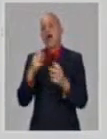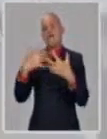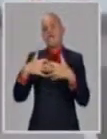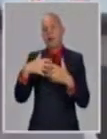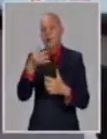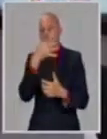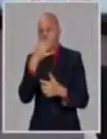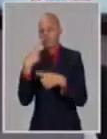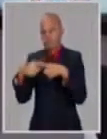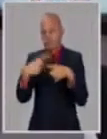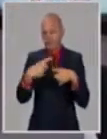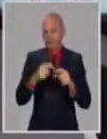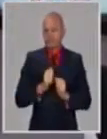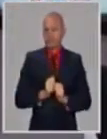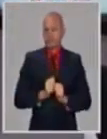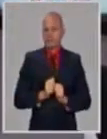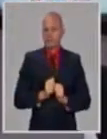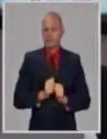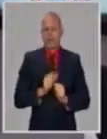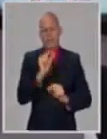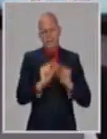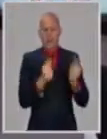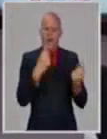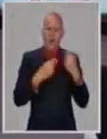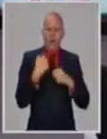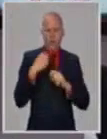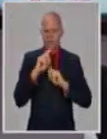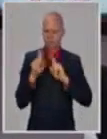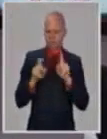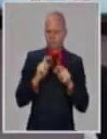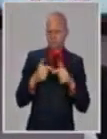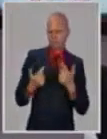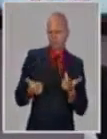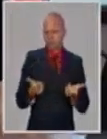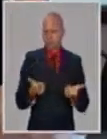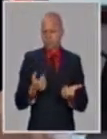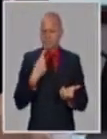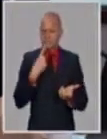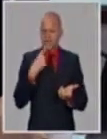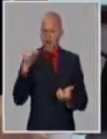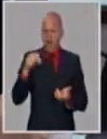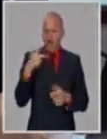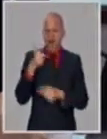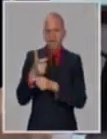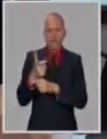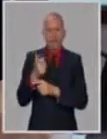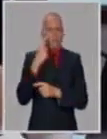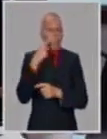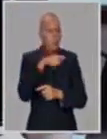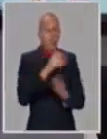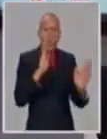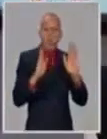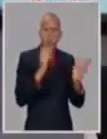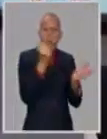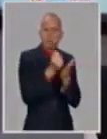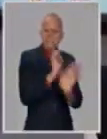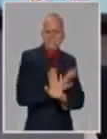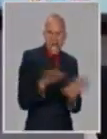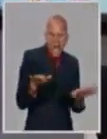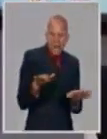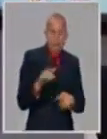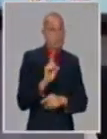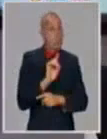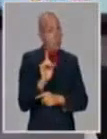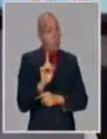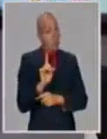que preguntan, incluso hasta manipulación también de este Sí, tema. ¿cómo estamos vacunando si no están aprobadas las vacunas? La OMS, o